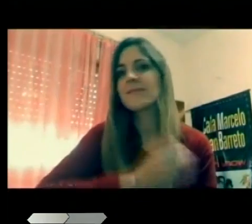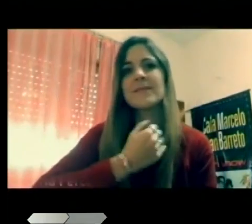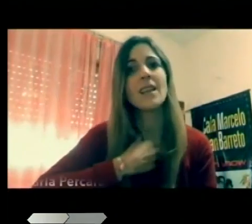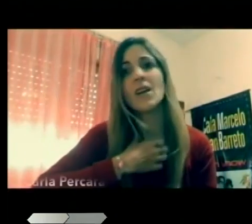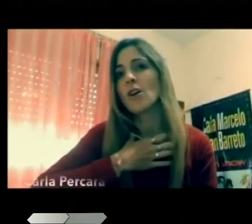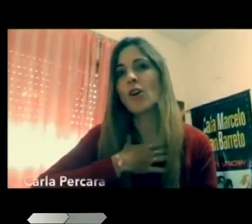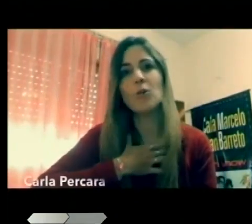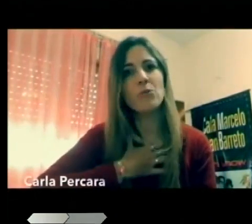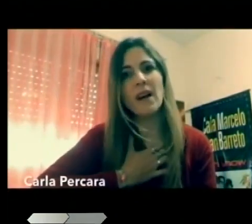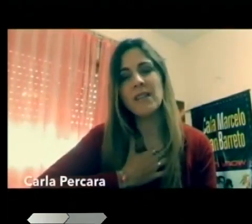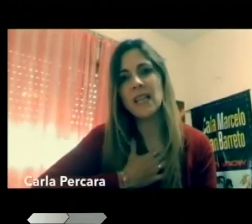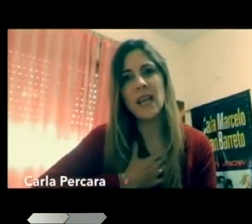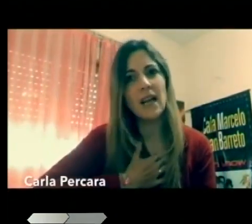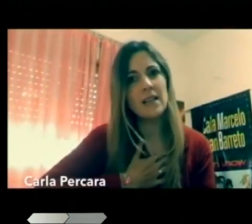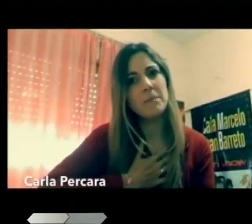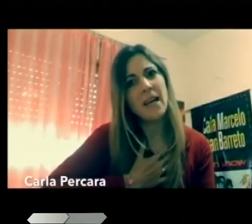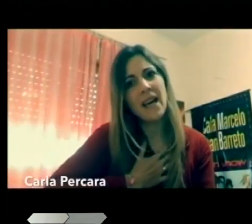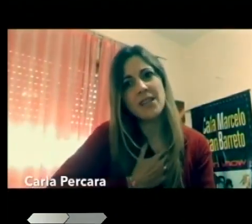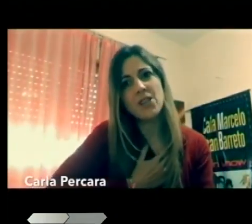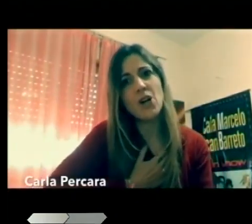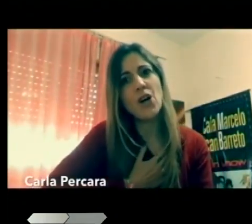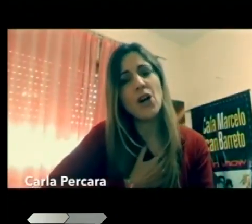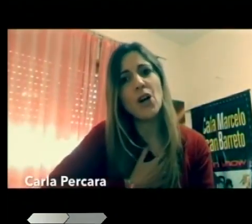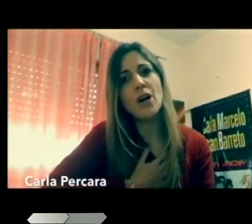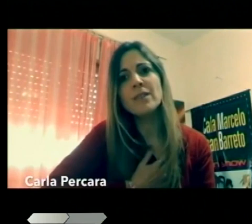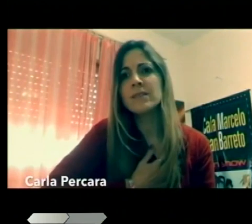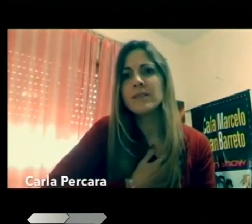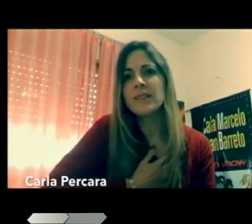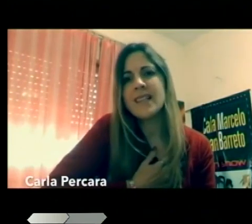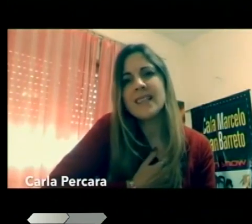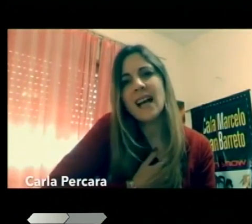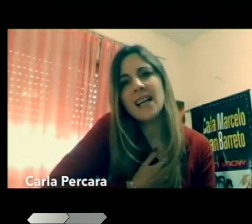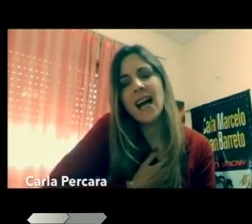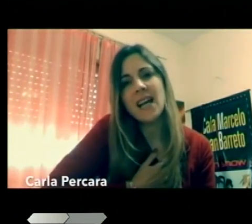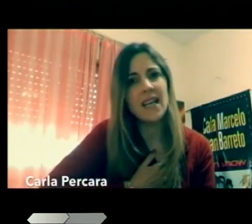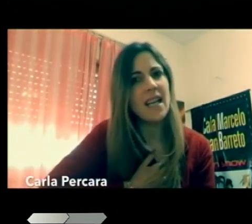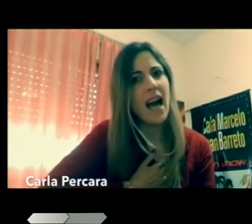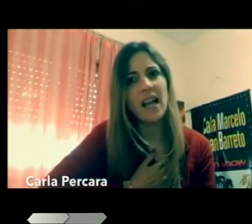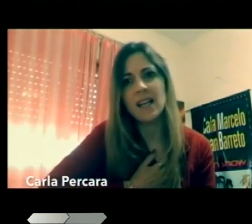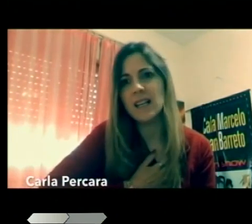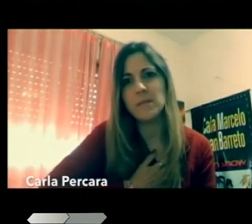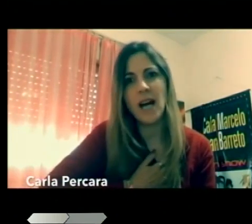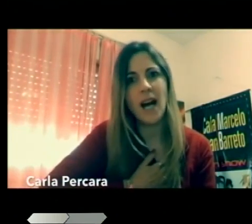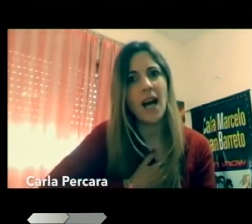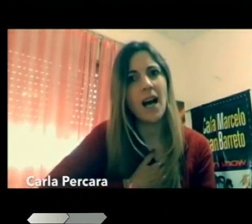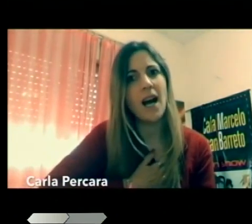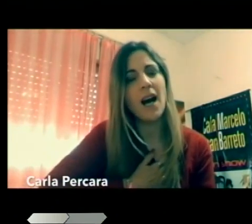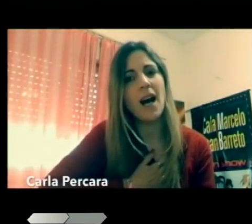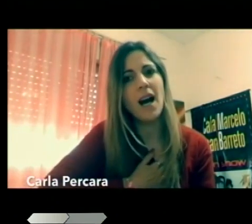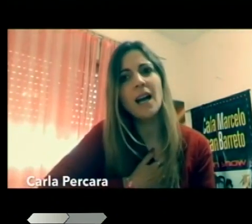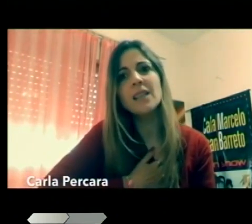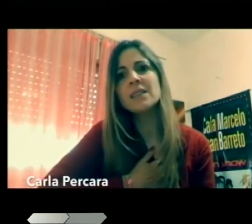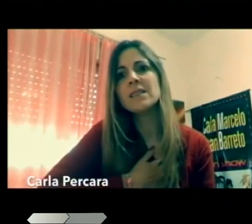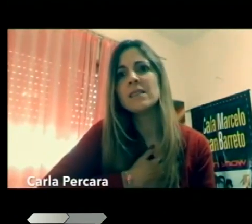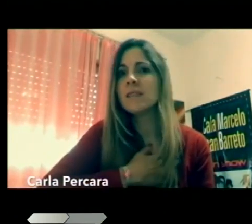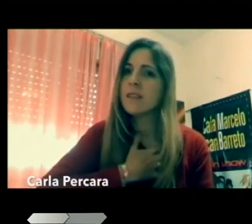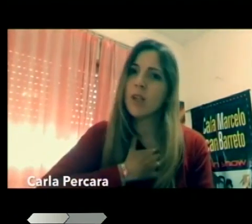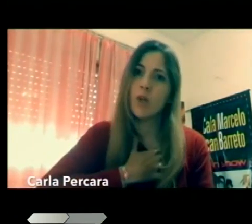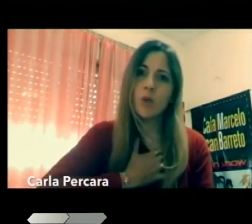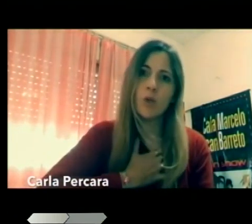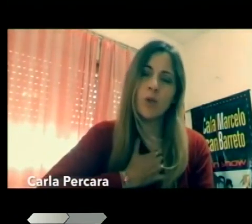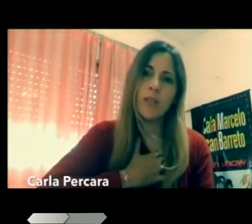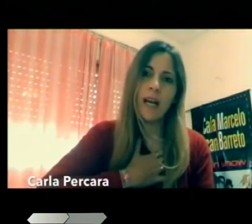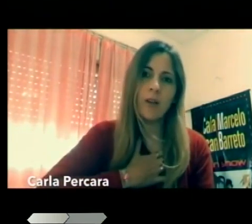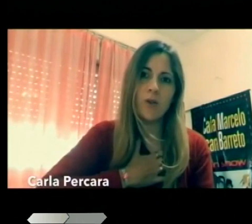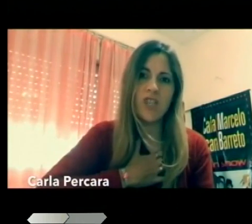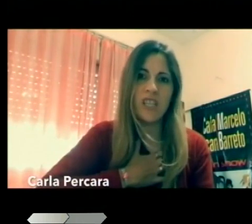Ricardo, que está ¿dónde? En Orlando, en Estados Unidos. Claro, exacto. Hace poco hablamos con él, ¿no? Cuando empezó todo esto, y nos contaba un poco cómo se estaba viviendo